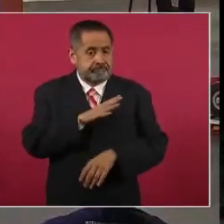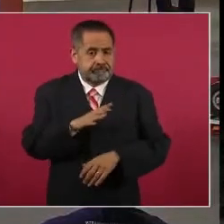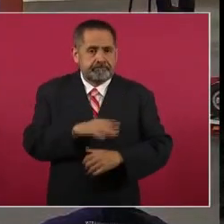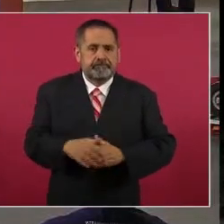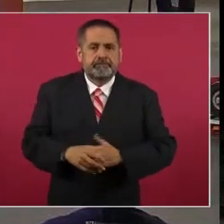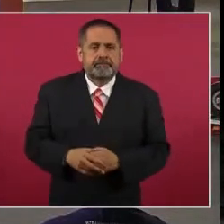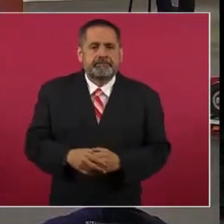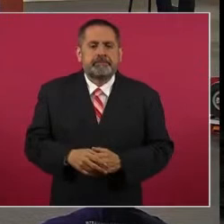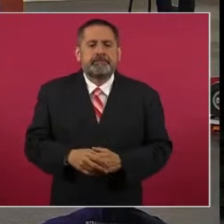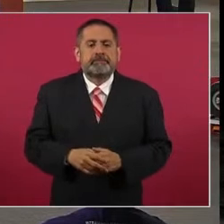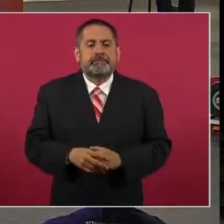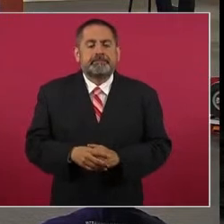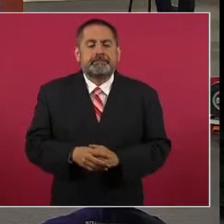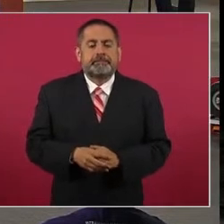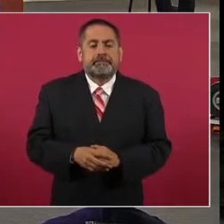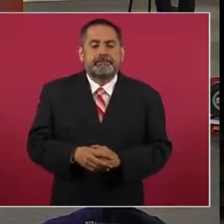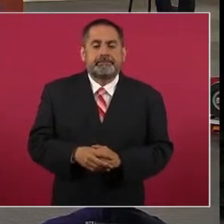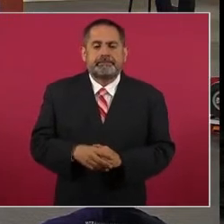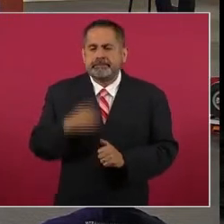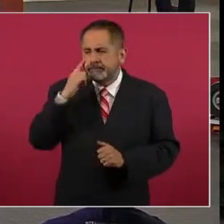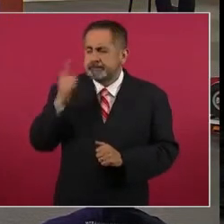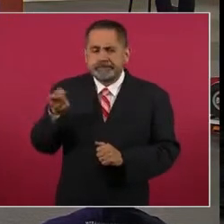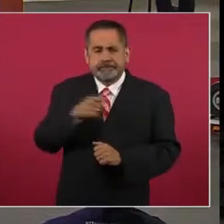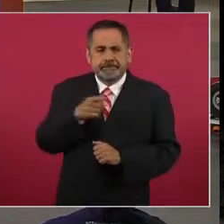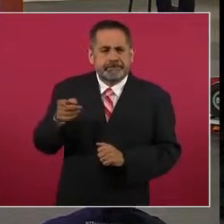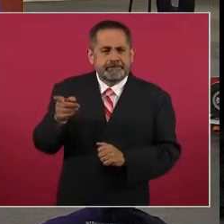ahí está a ver la anterior